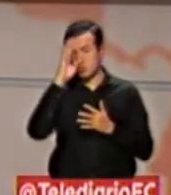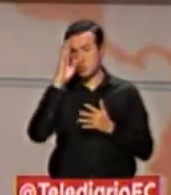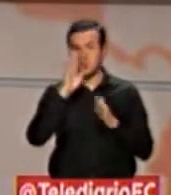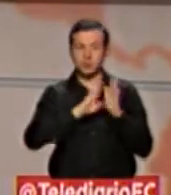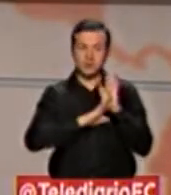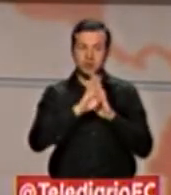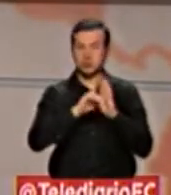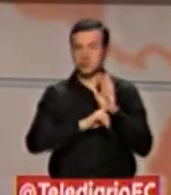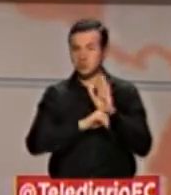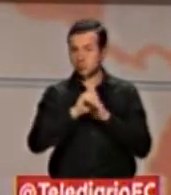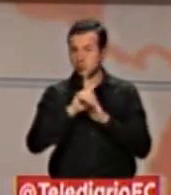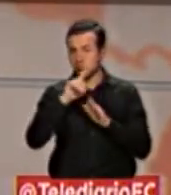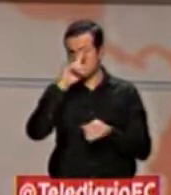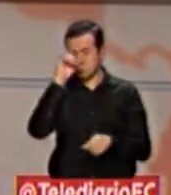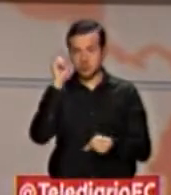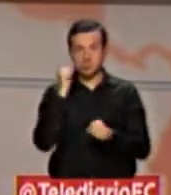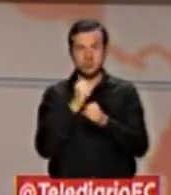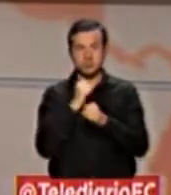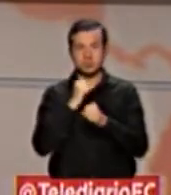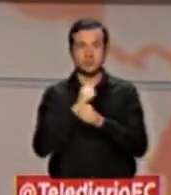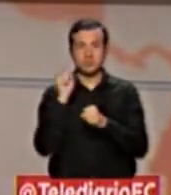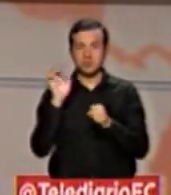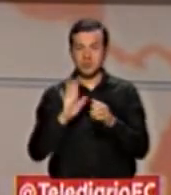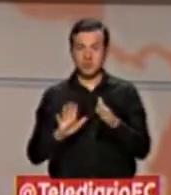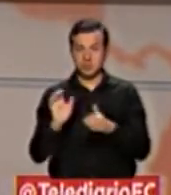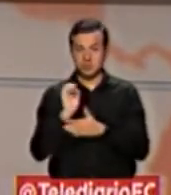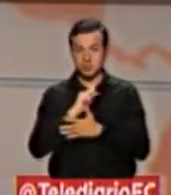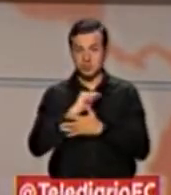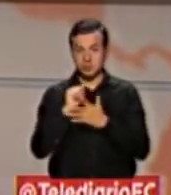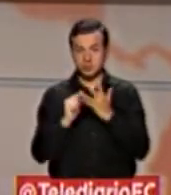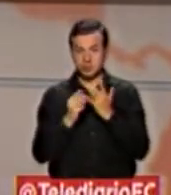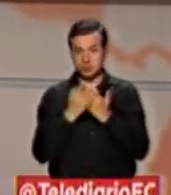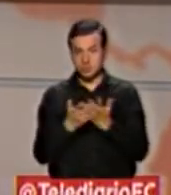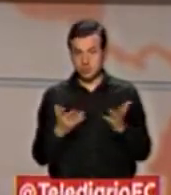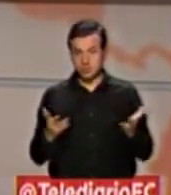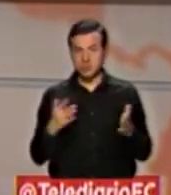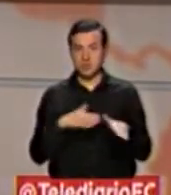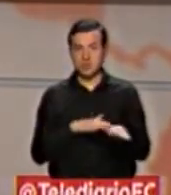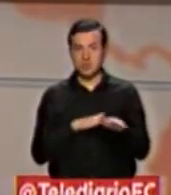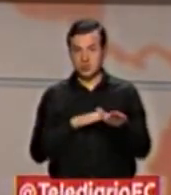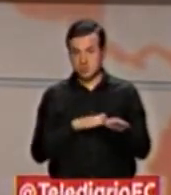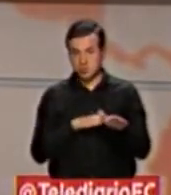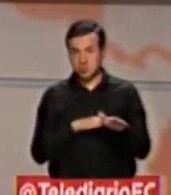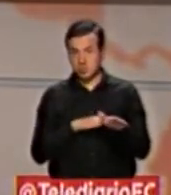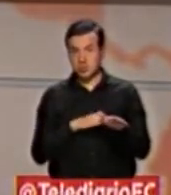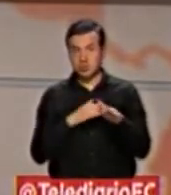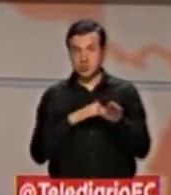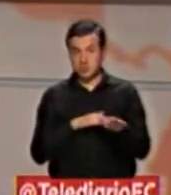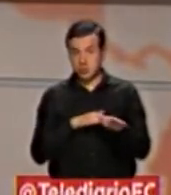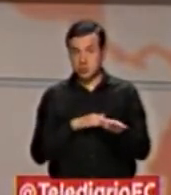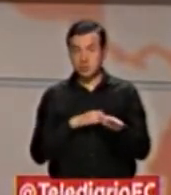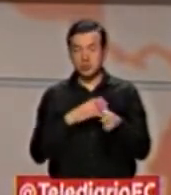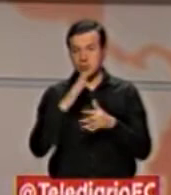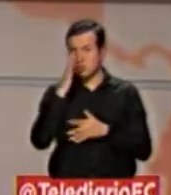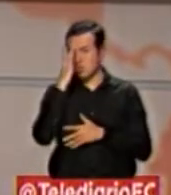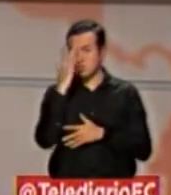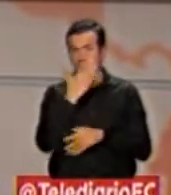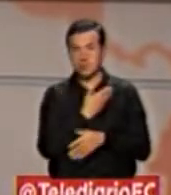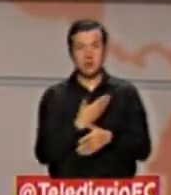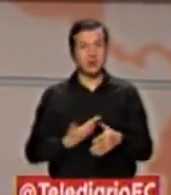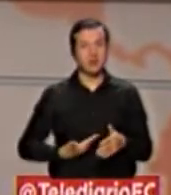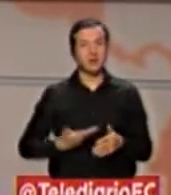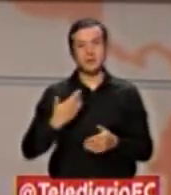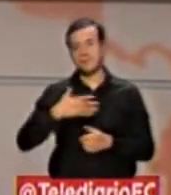progreso, desarrollo, trabajo en función de los ecuatorianos. El respaldo, más que aplauso, fue en el sentido de que el presidente